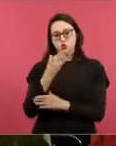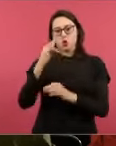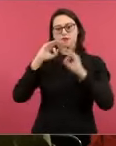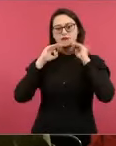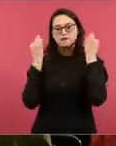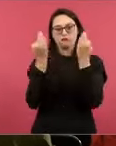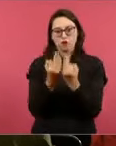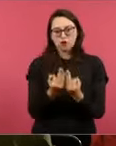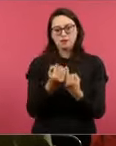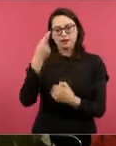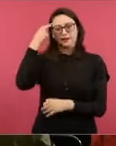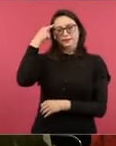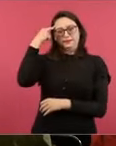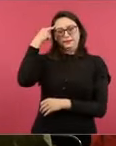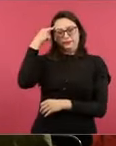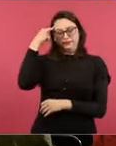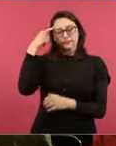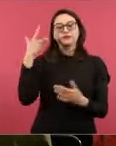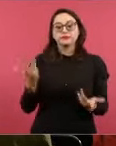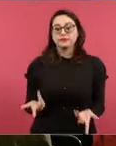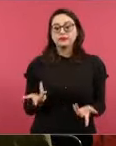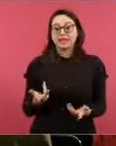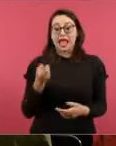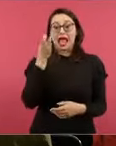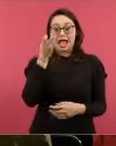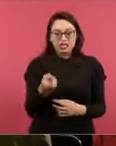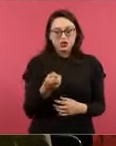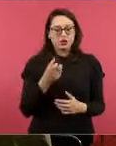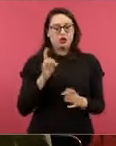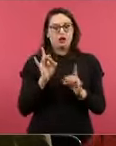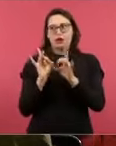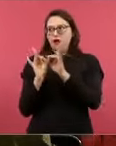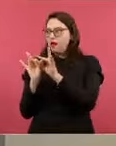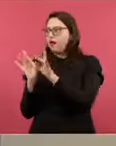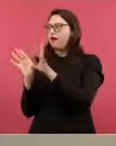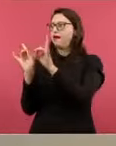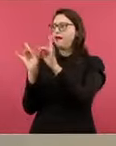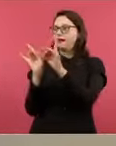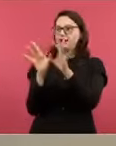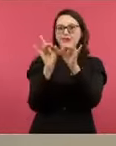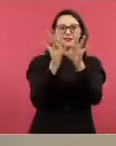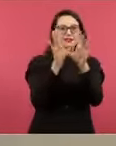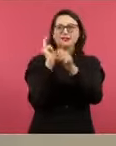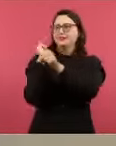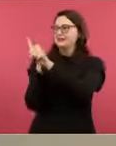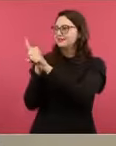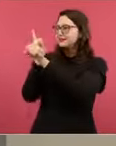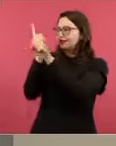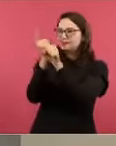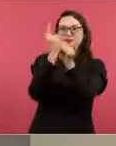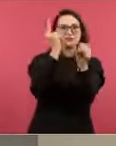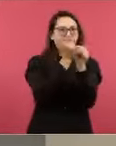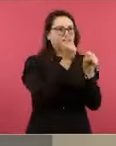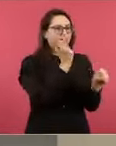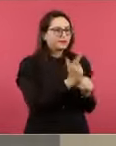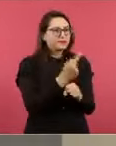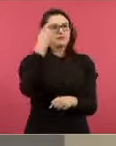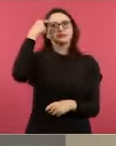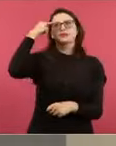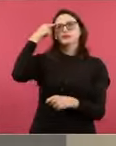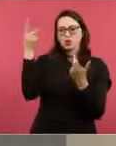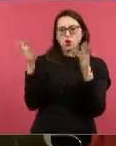reconocer a los diversos sujetos, de ver los momentos diferentes en el texto narrativo, de ver las causas y las